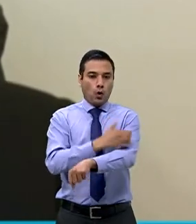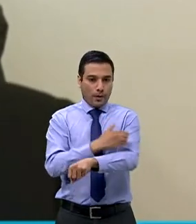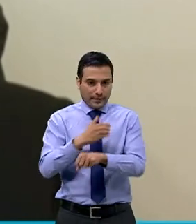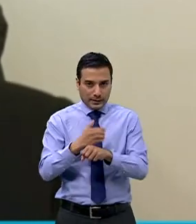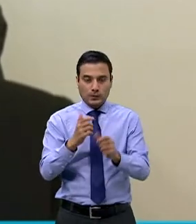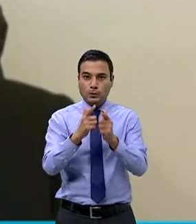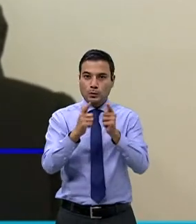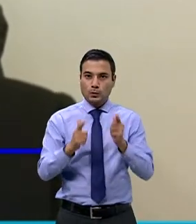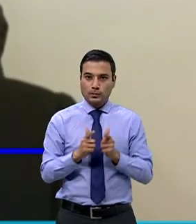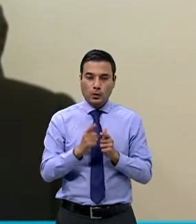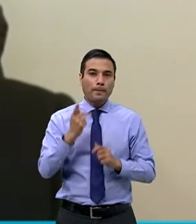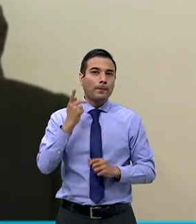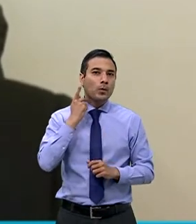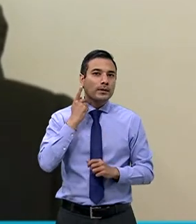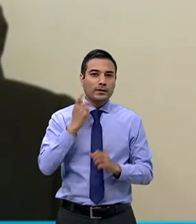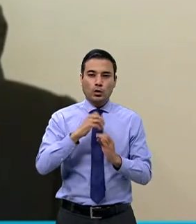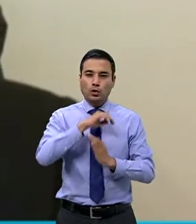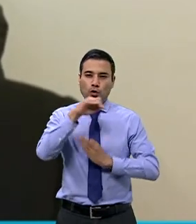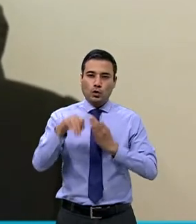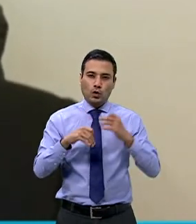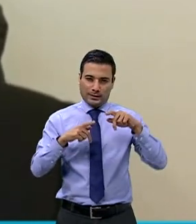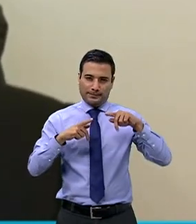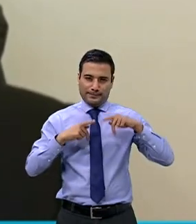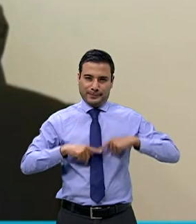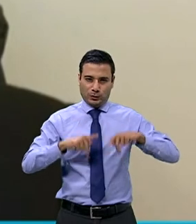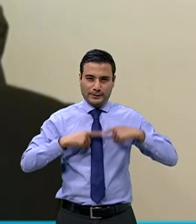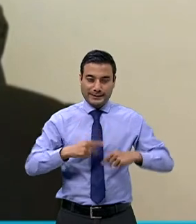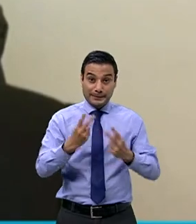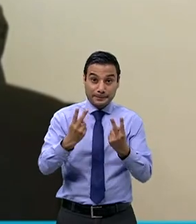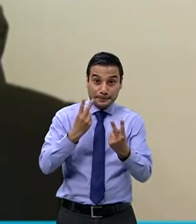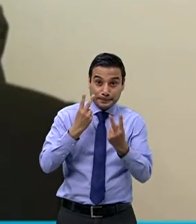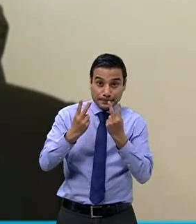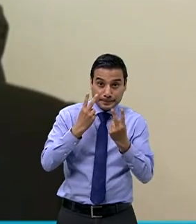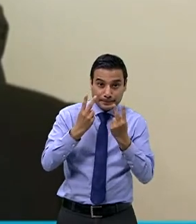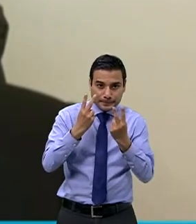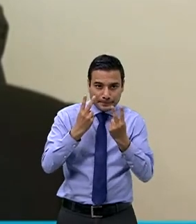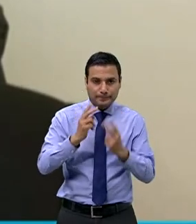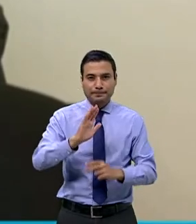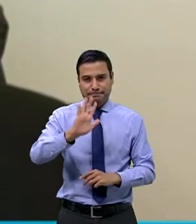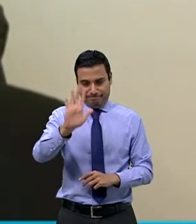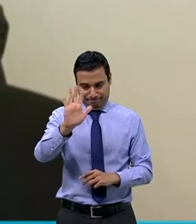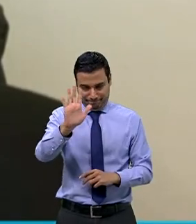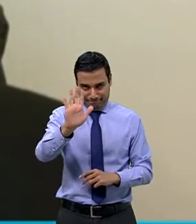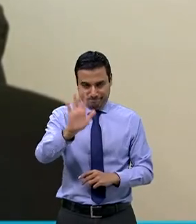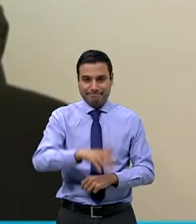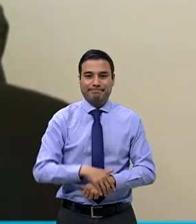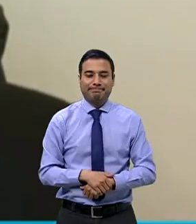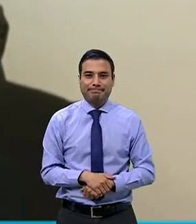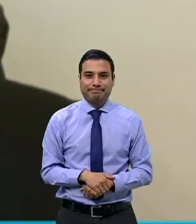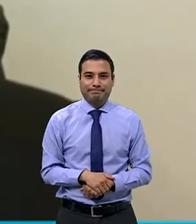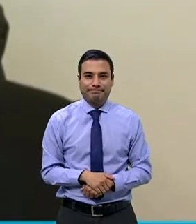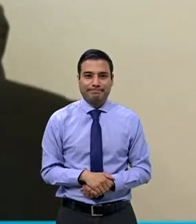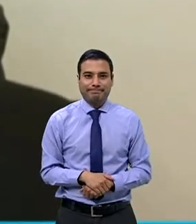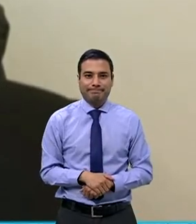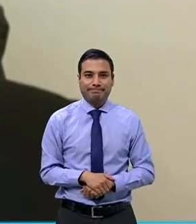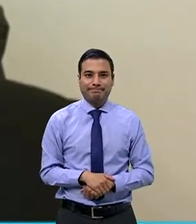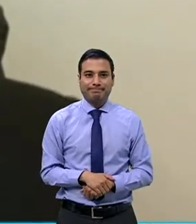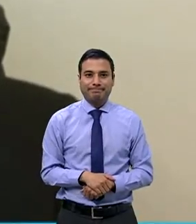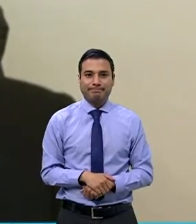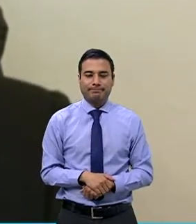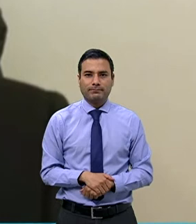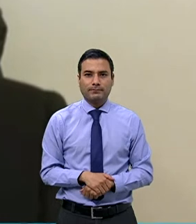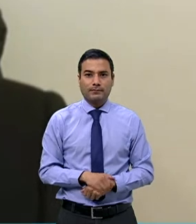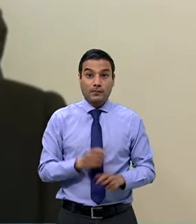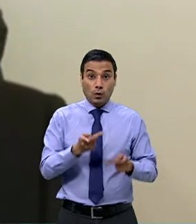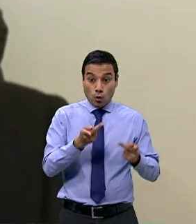políticos y a todos los que a distancia están escuchando y nos están viendo pero por supuesto que